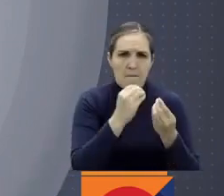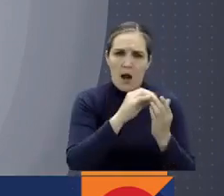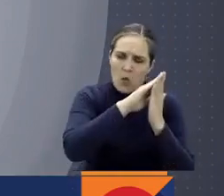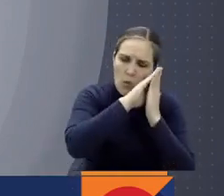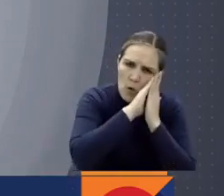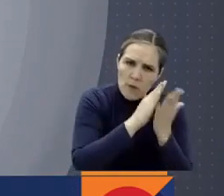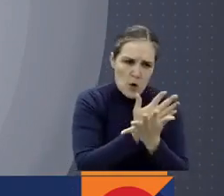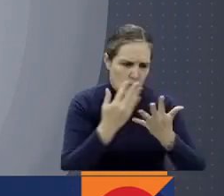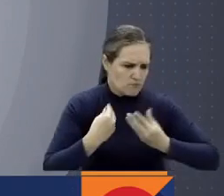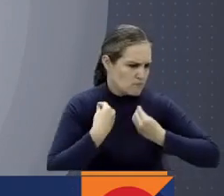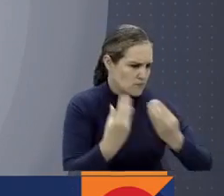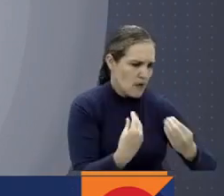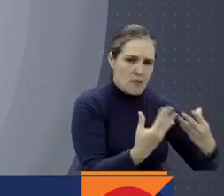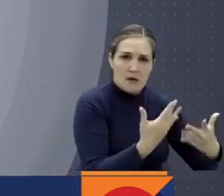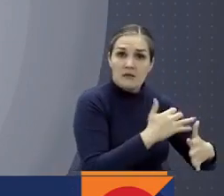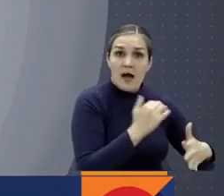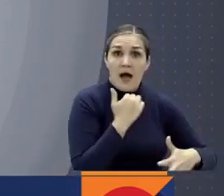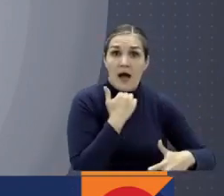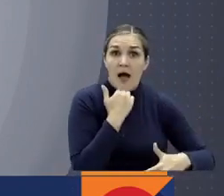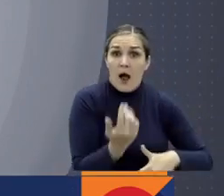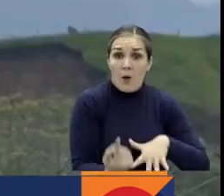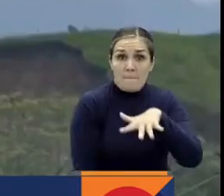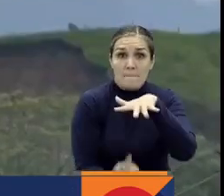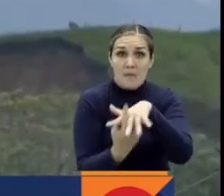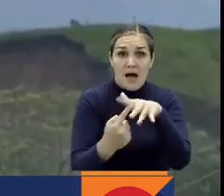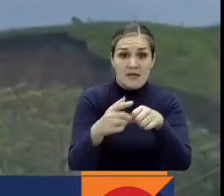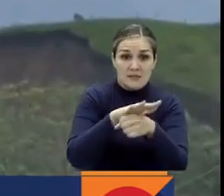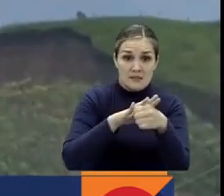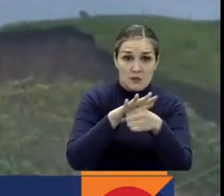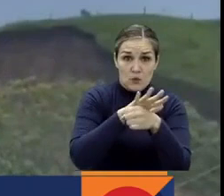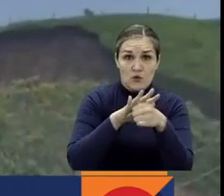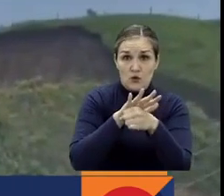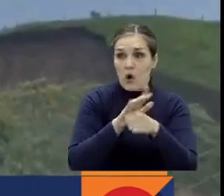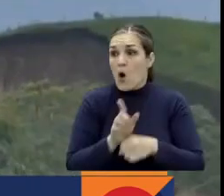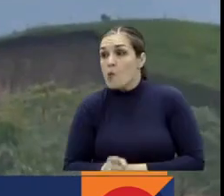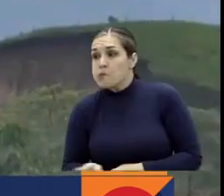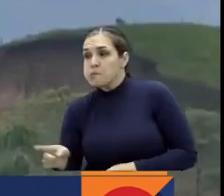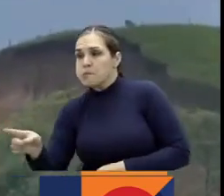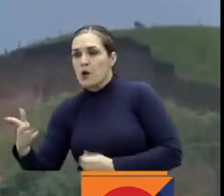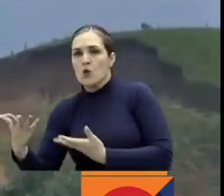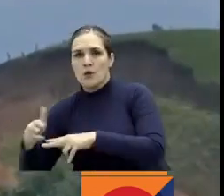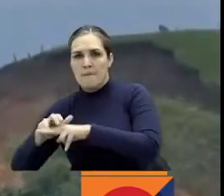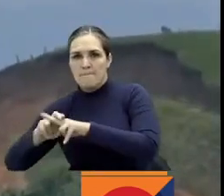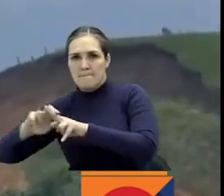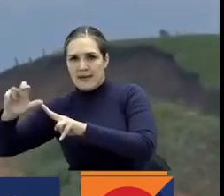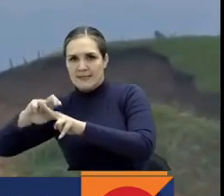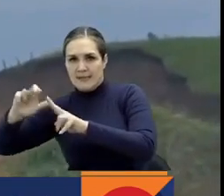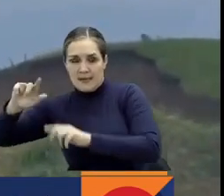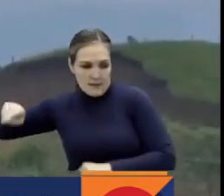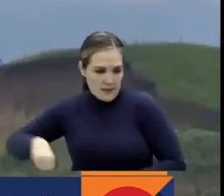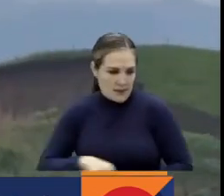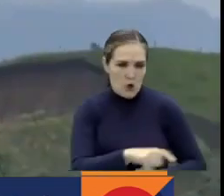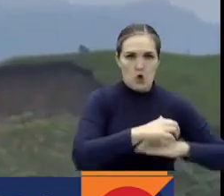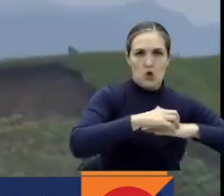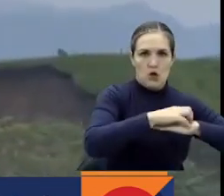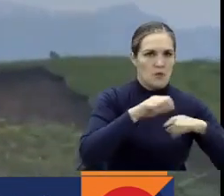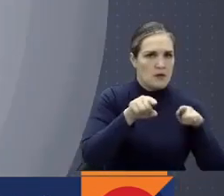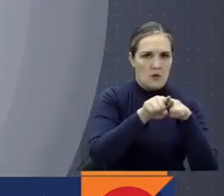en los municipios de Manizales, en el centro batallón